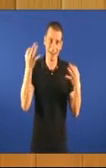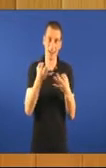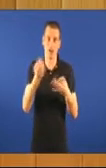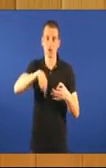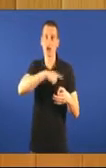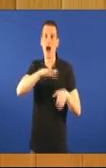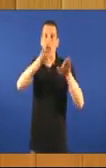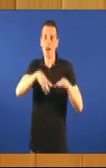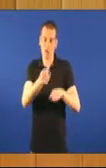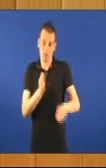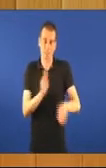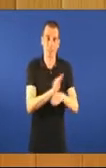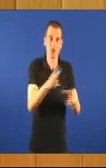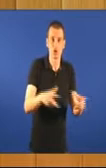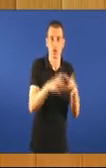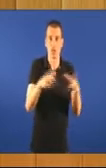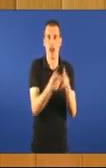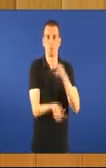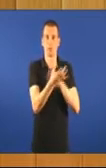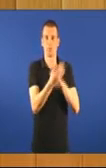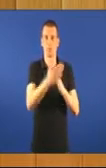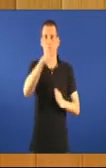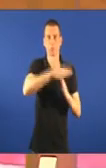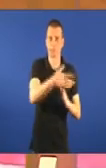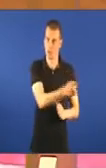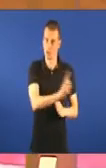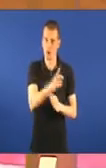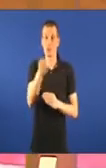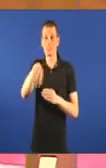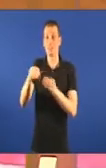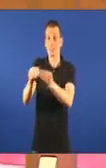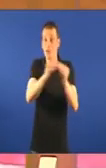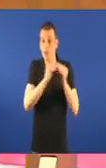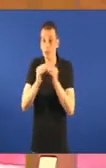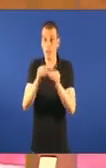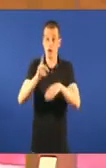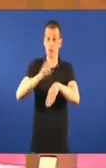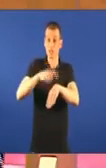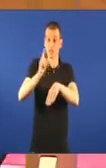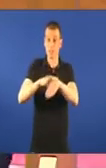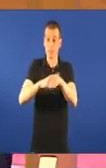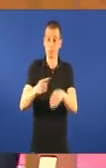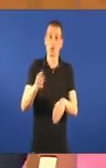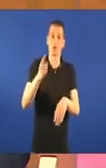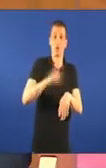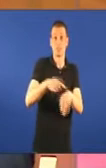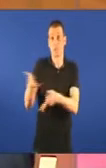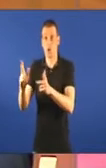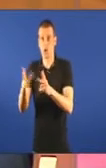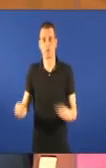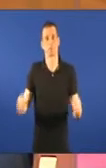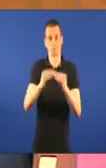investimento social e productivo en vez de desmantelalo, promovendo a conciliación e o reparto do tempo de traballo, apostando